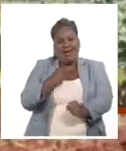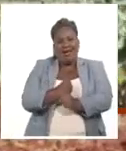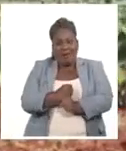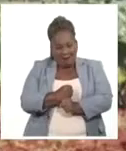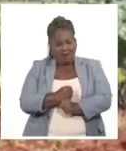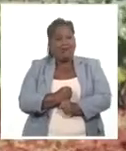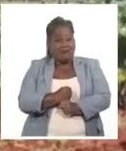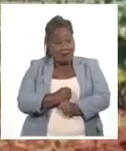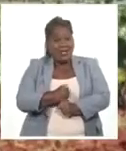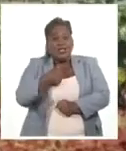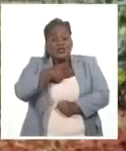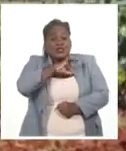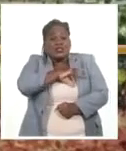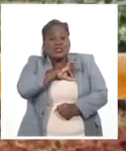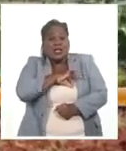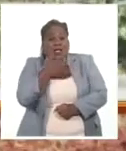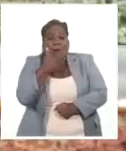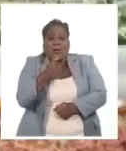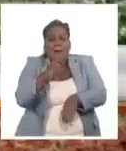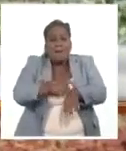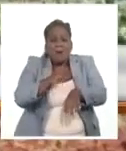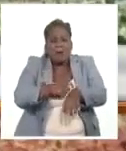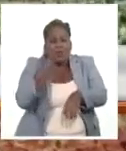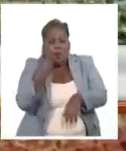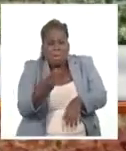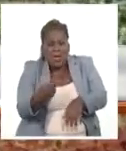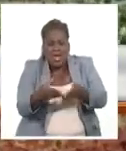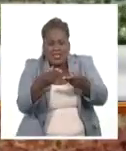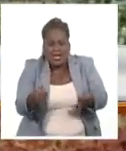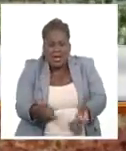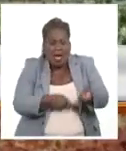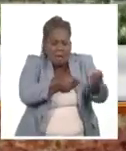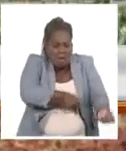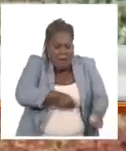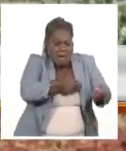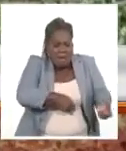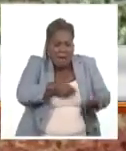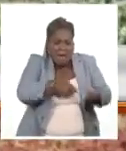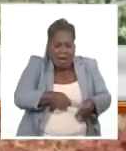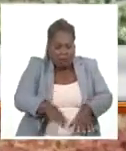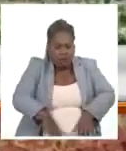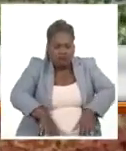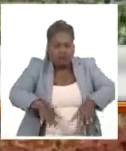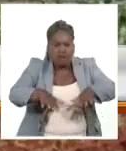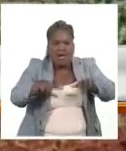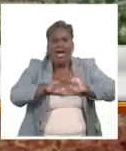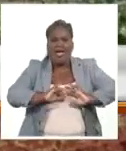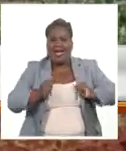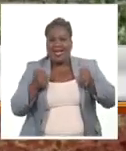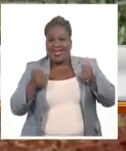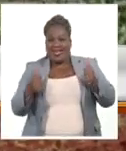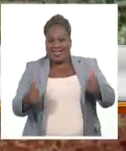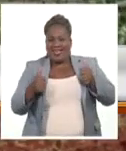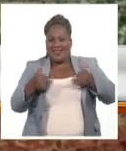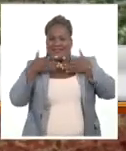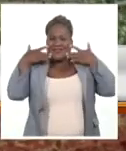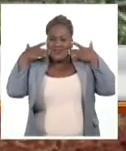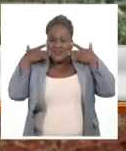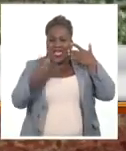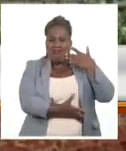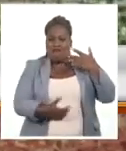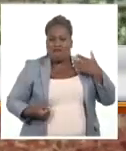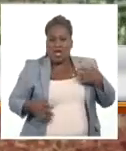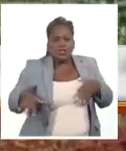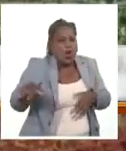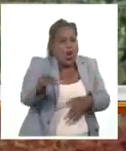siento placer a la hora de ver el resultado, de ver cuando después de tanto esfuerzo de muchos compañeros,